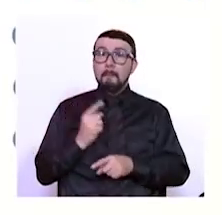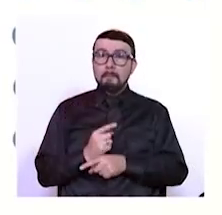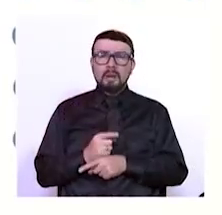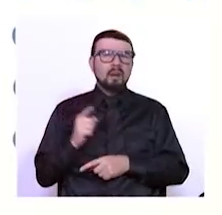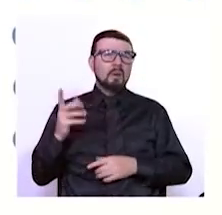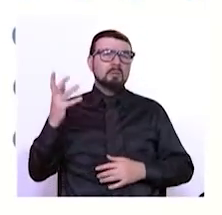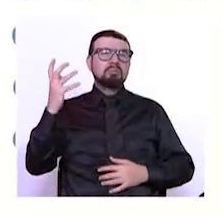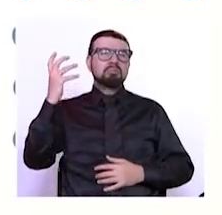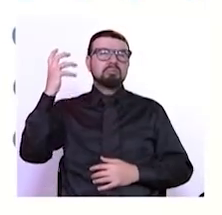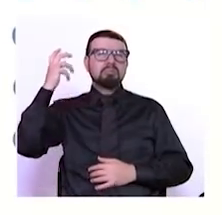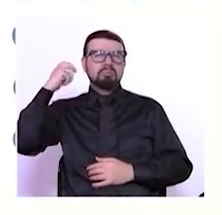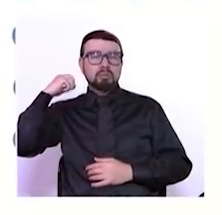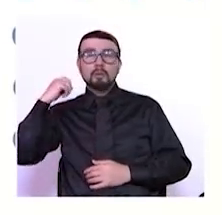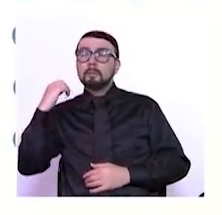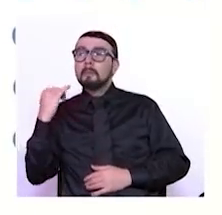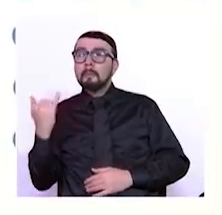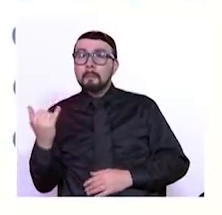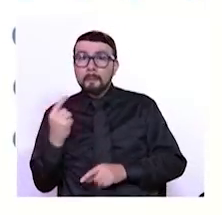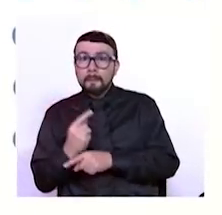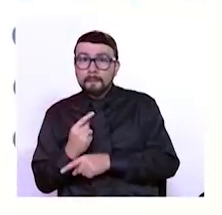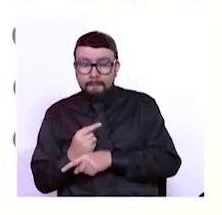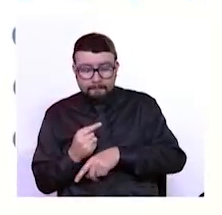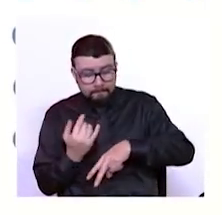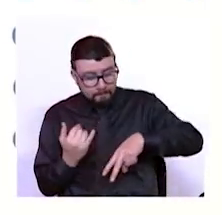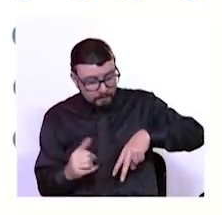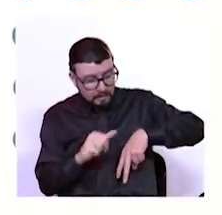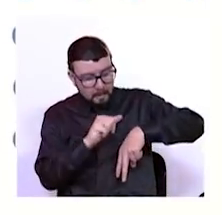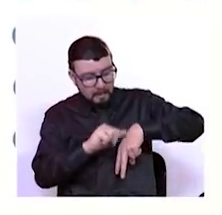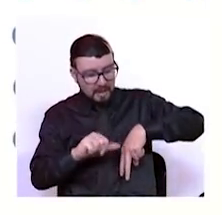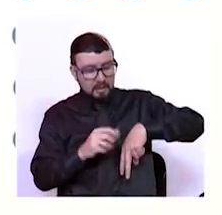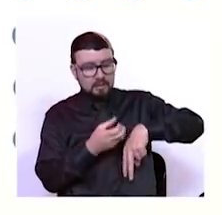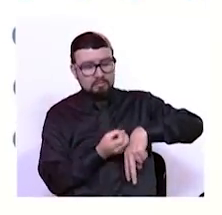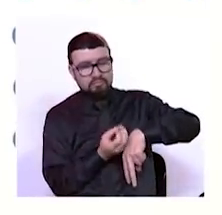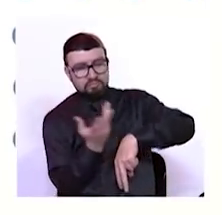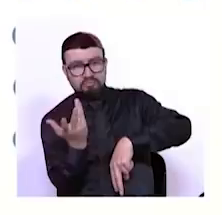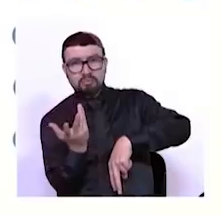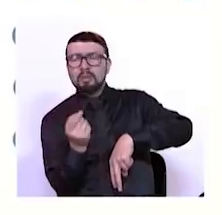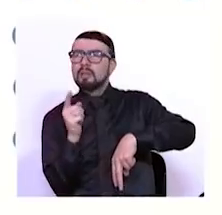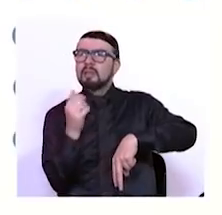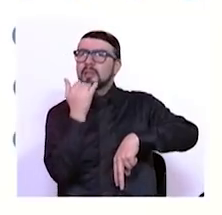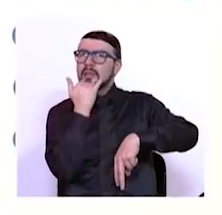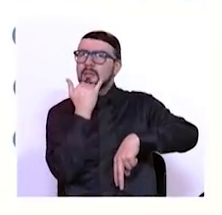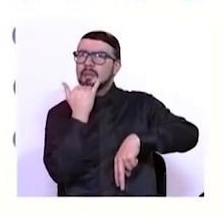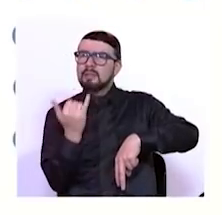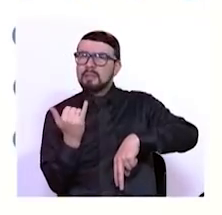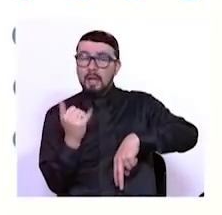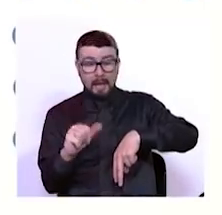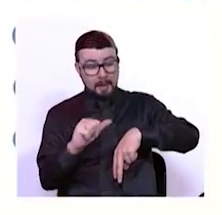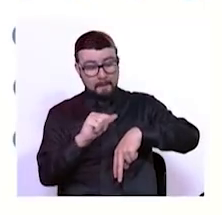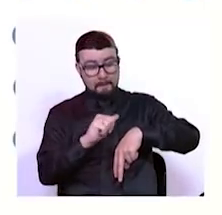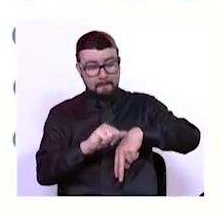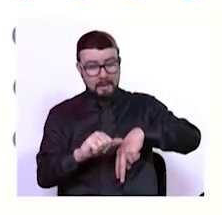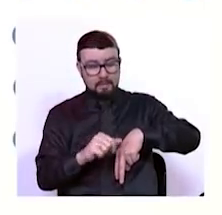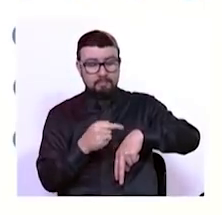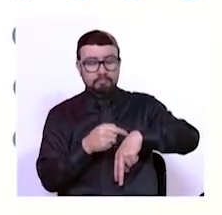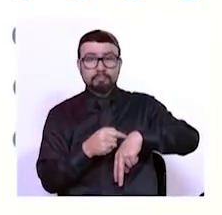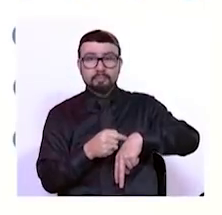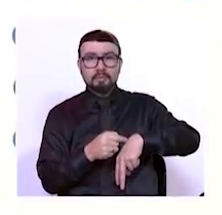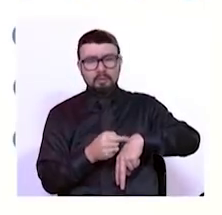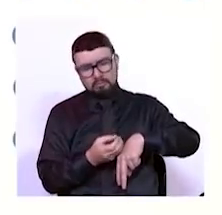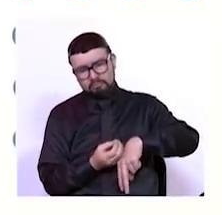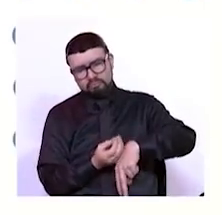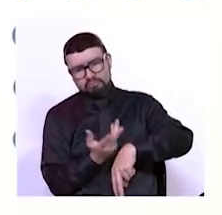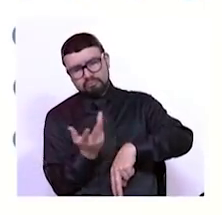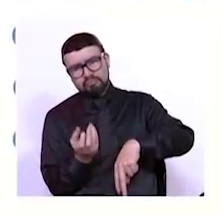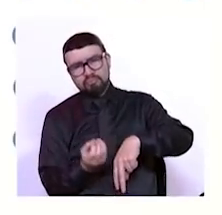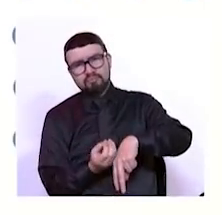épocas arcaicas de la flebología, lo que hacía era producirle la herida a la vena y al